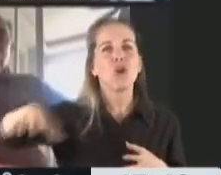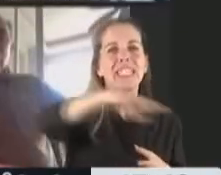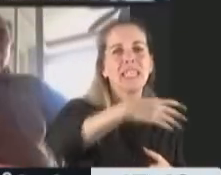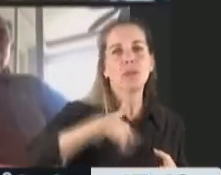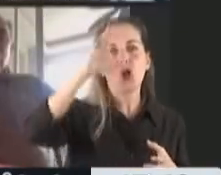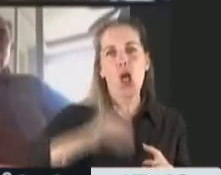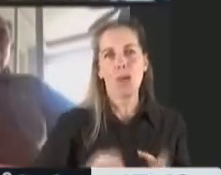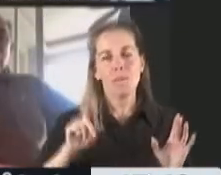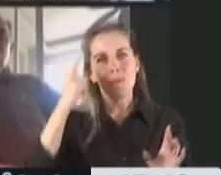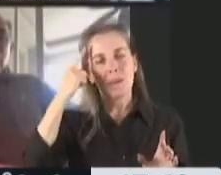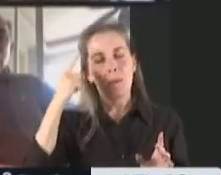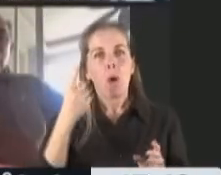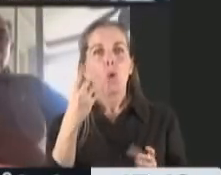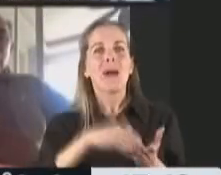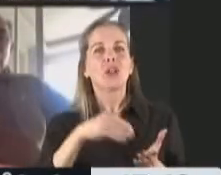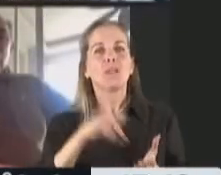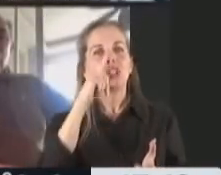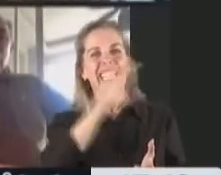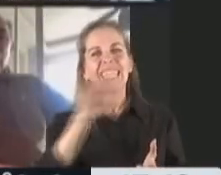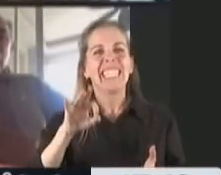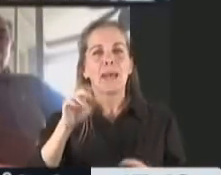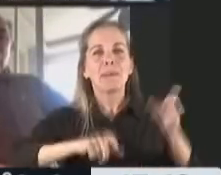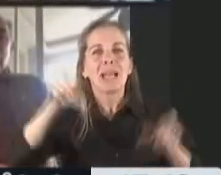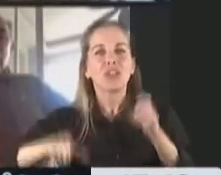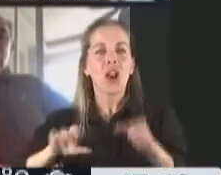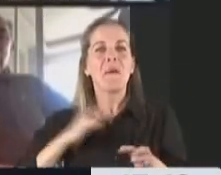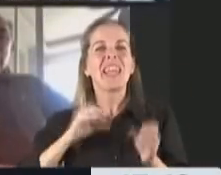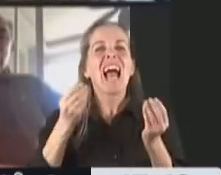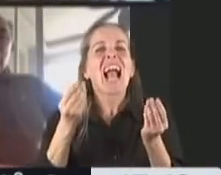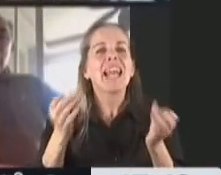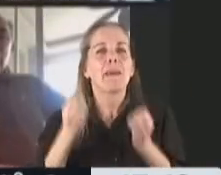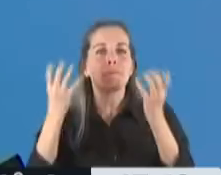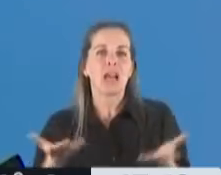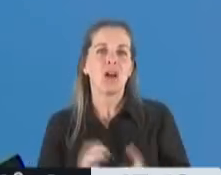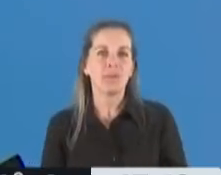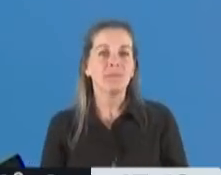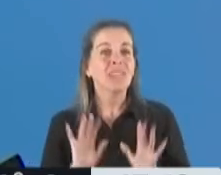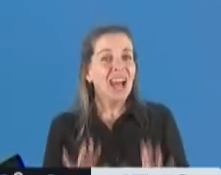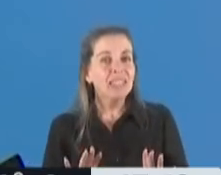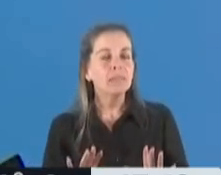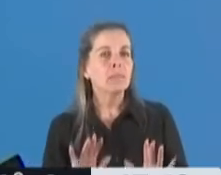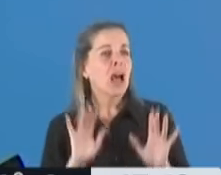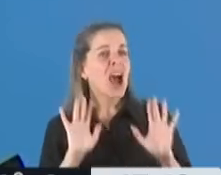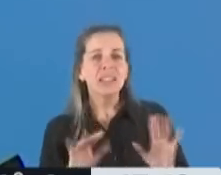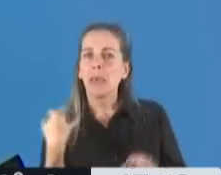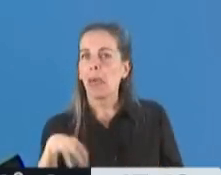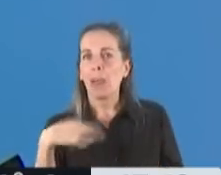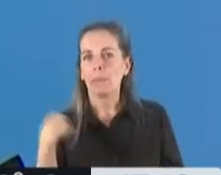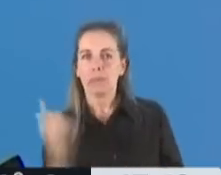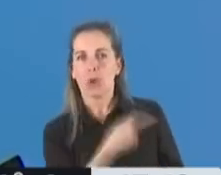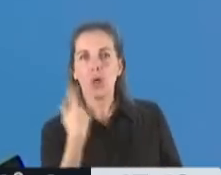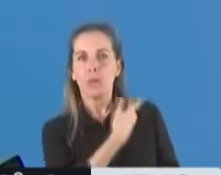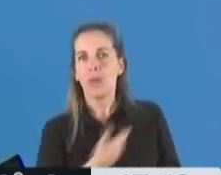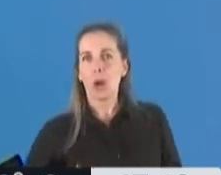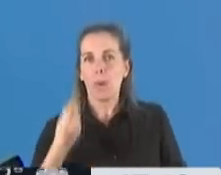de 4.700.000 argentinos y argentinas. ¿Qué es lo que debemos hacer? Para eso vinimos. Para